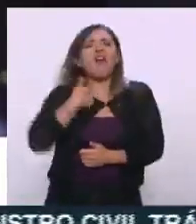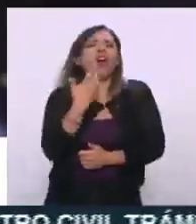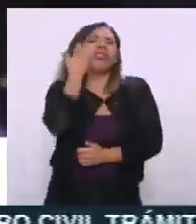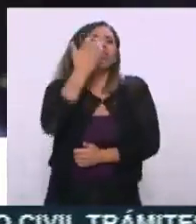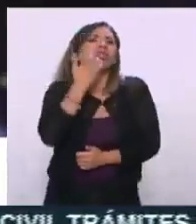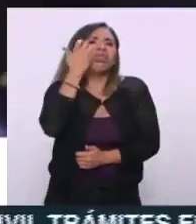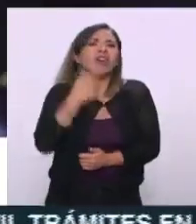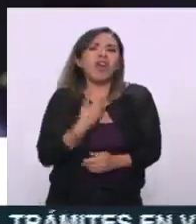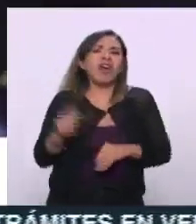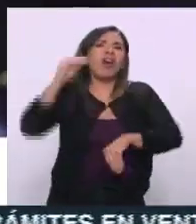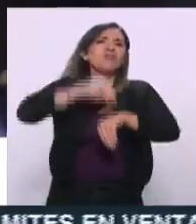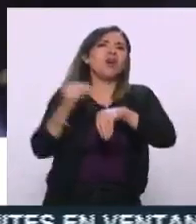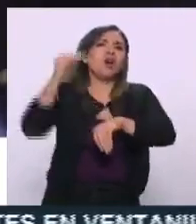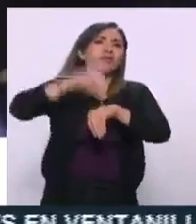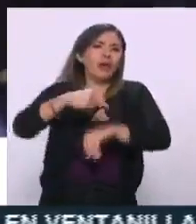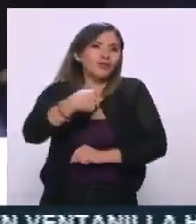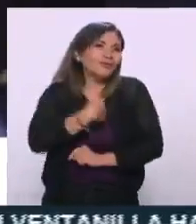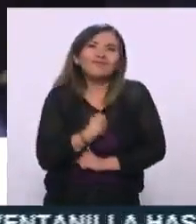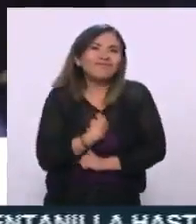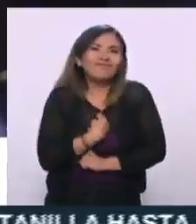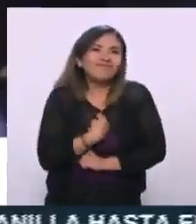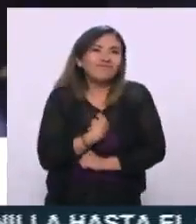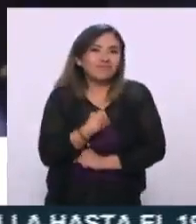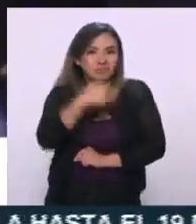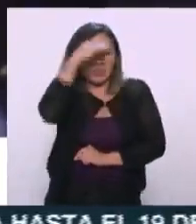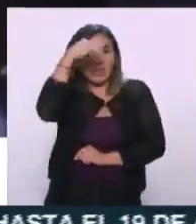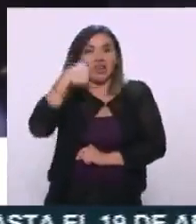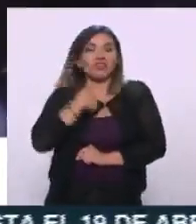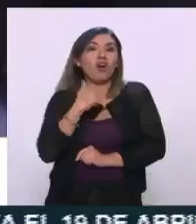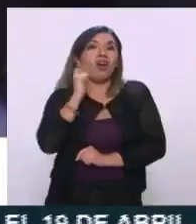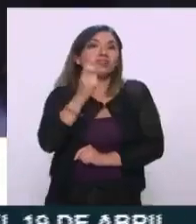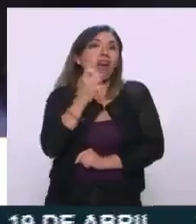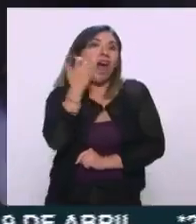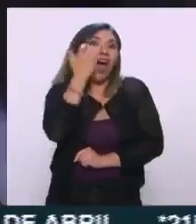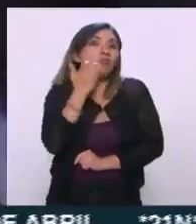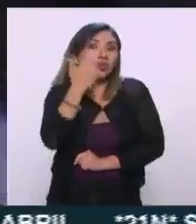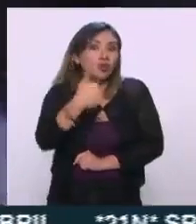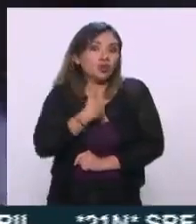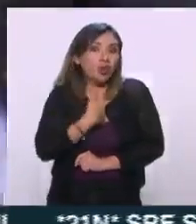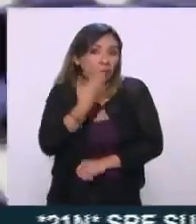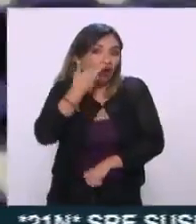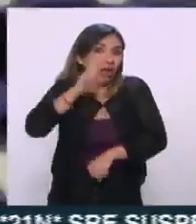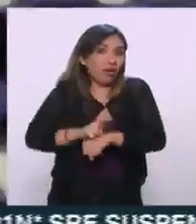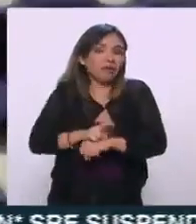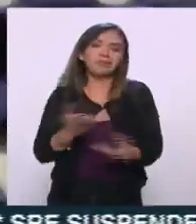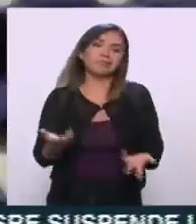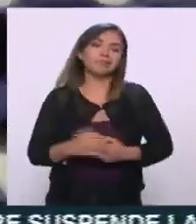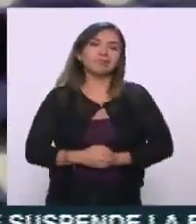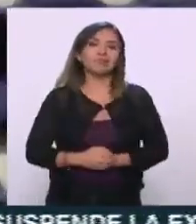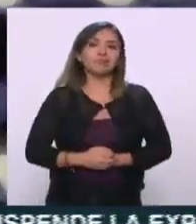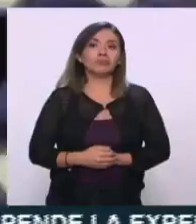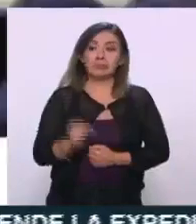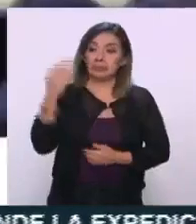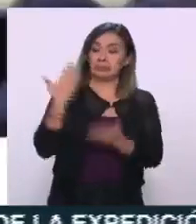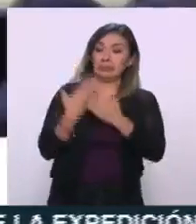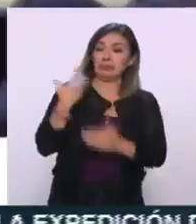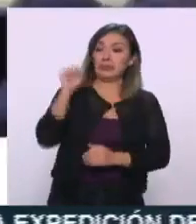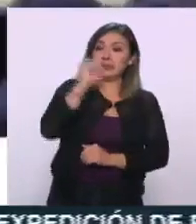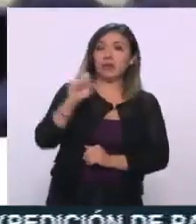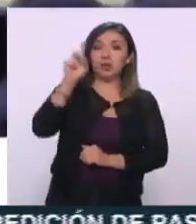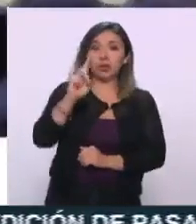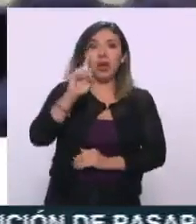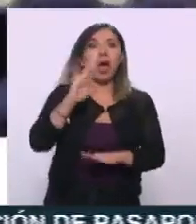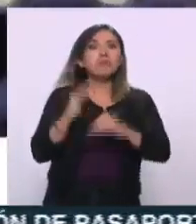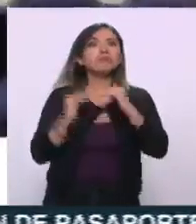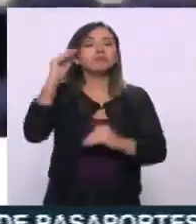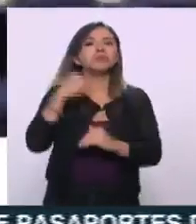le alza los productos, vaya. O sea, que uno está haciendo, ahora sí como se dice, el agosto. El fin de semana subió y ahorita